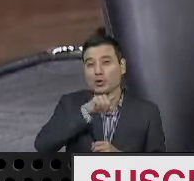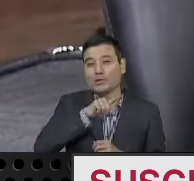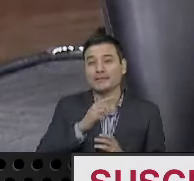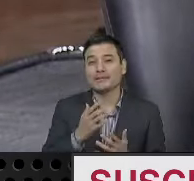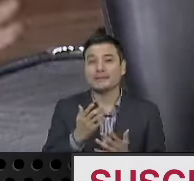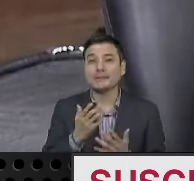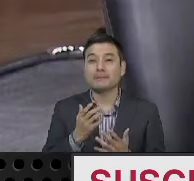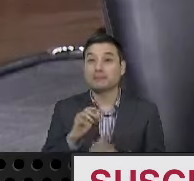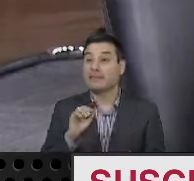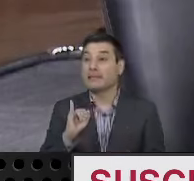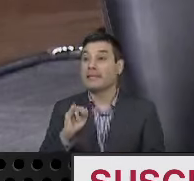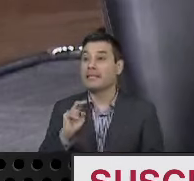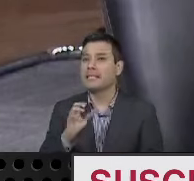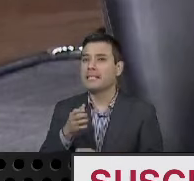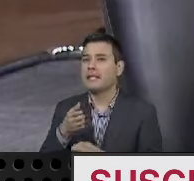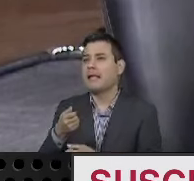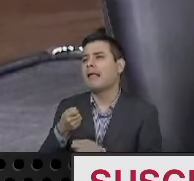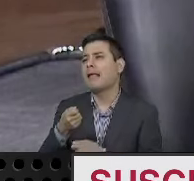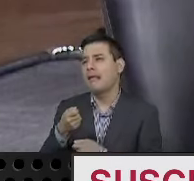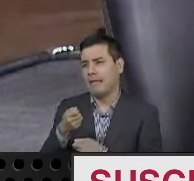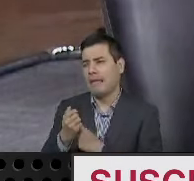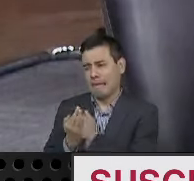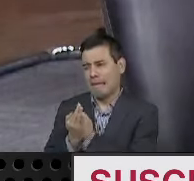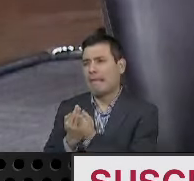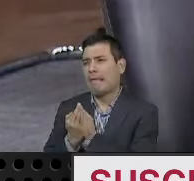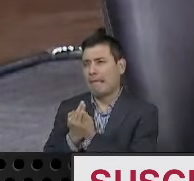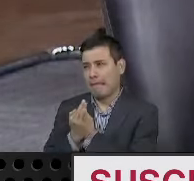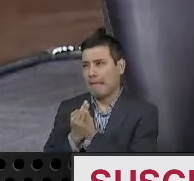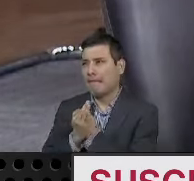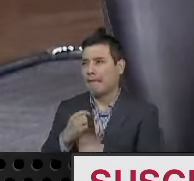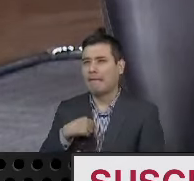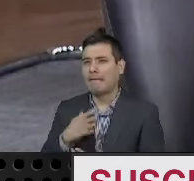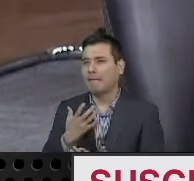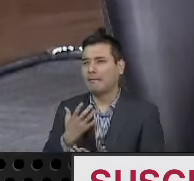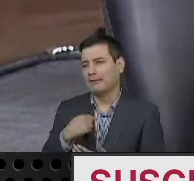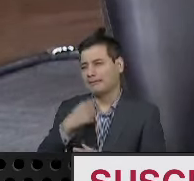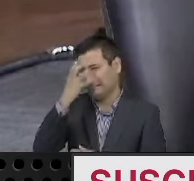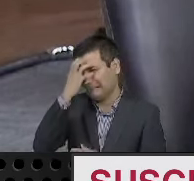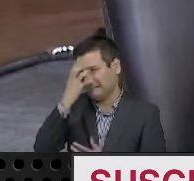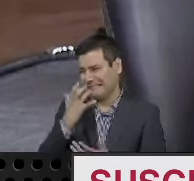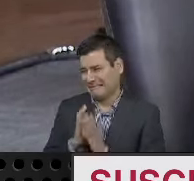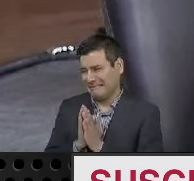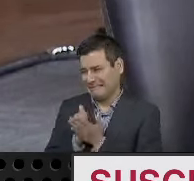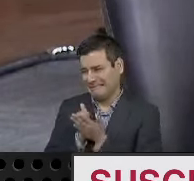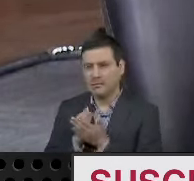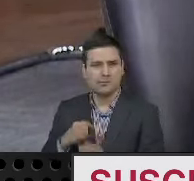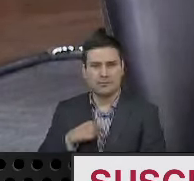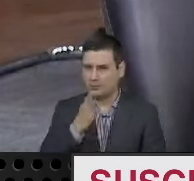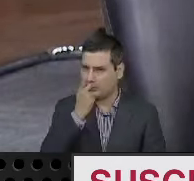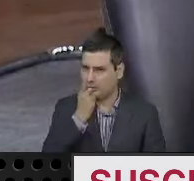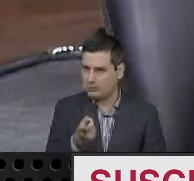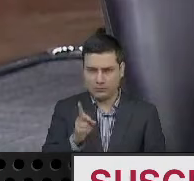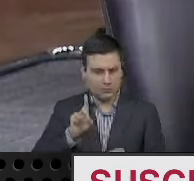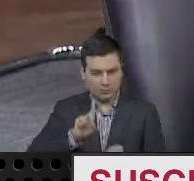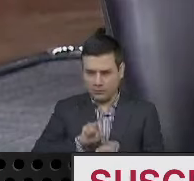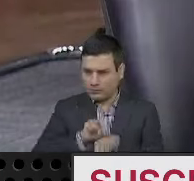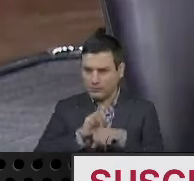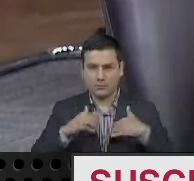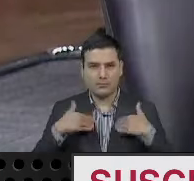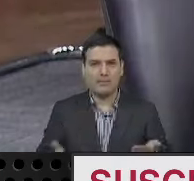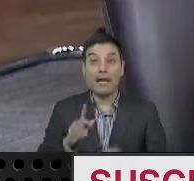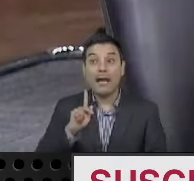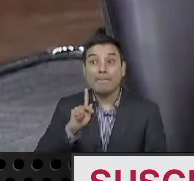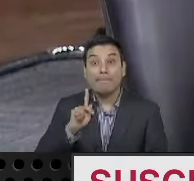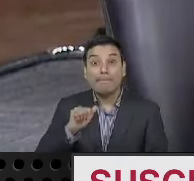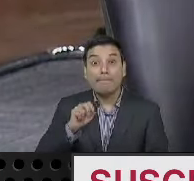al Instituto Nacional electoral para que venga a ocultar su vergüenza nosotros lo vamos a decir todos los días con todas su letras el partido